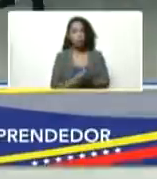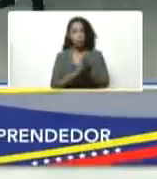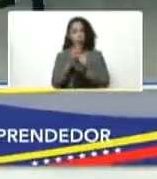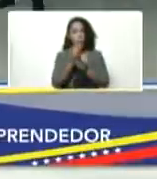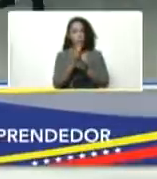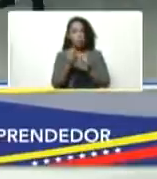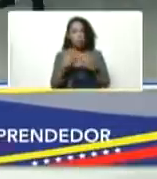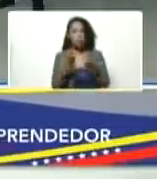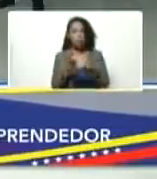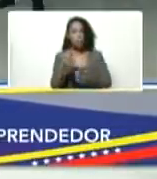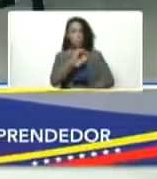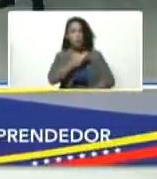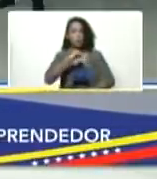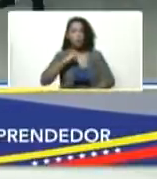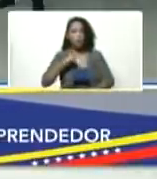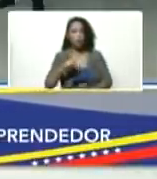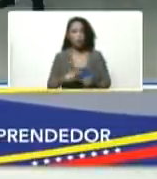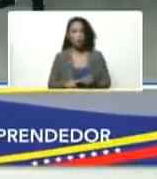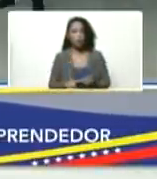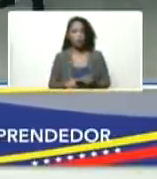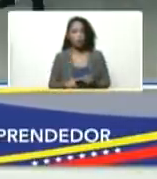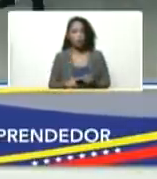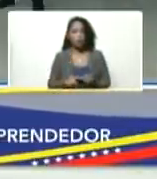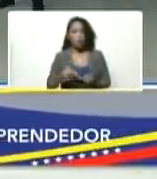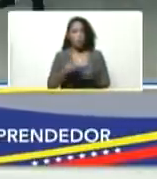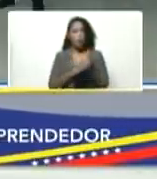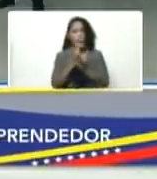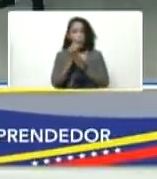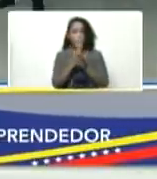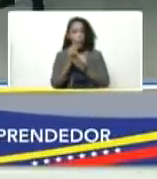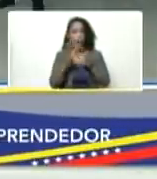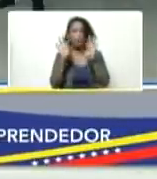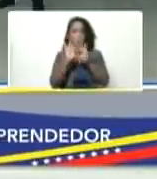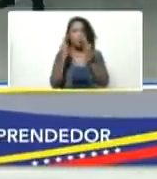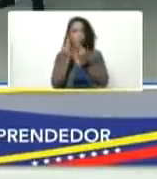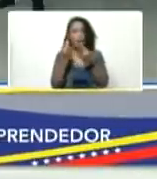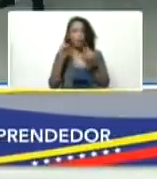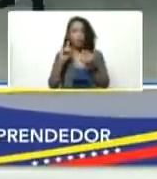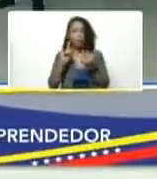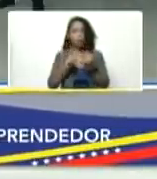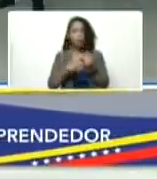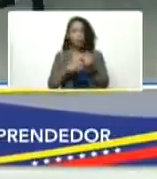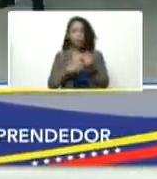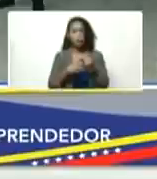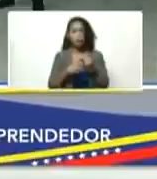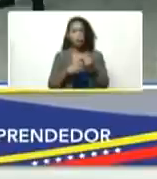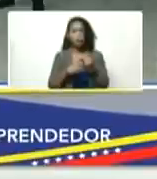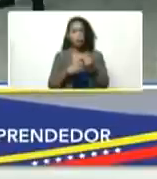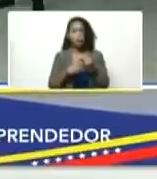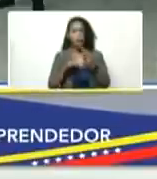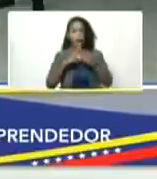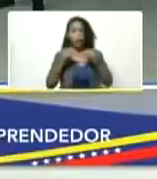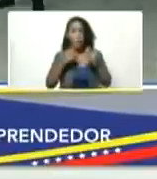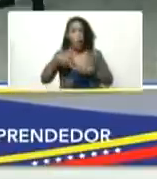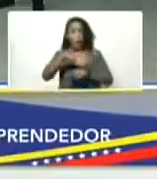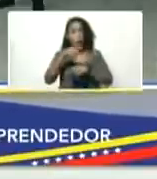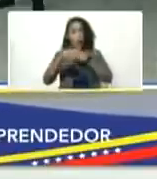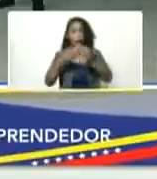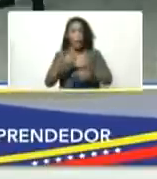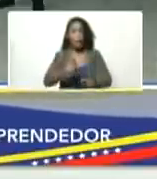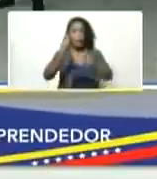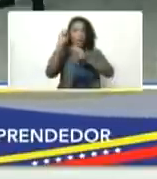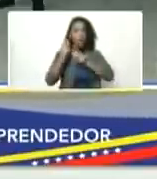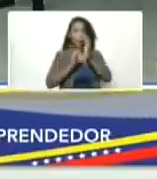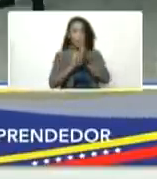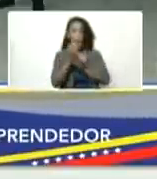emprendimiento personal, un emprendimiento familiar, a todos aquellos que asumen un